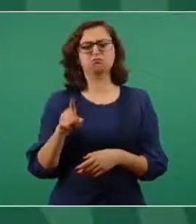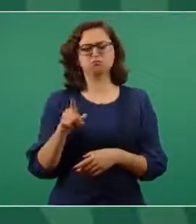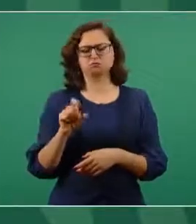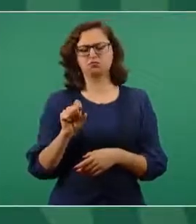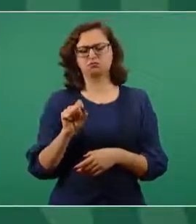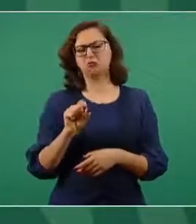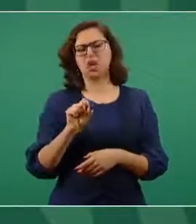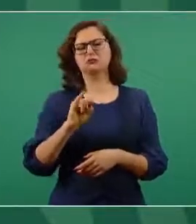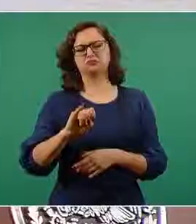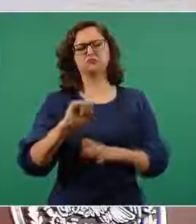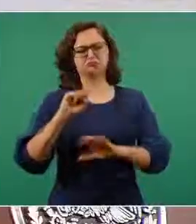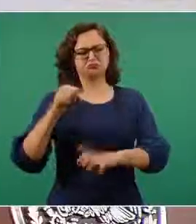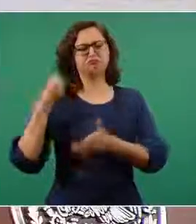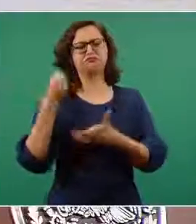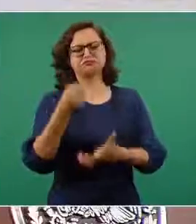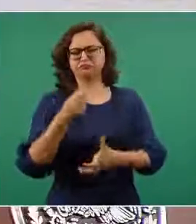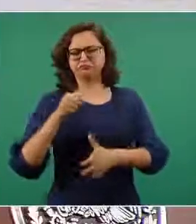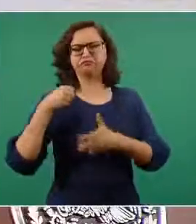México.